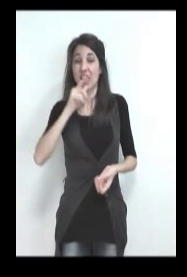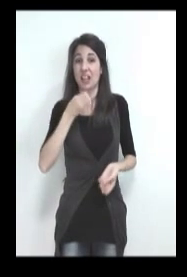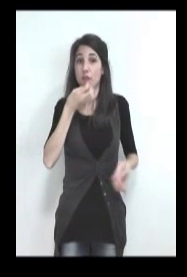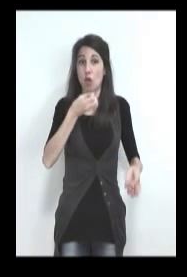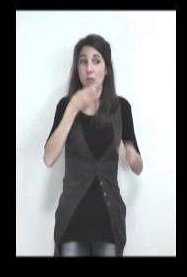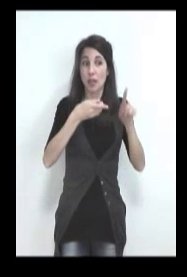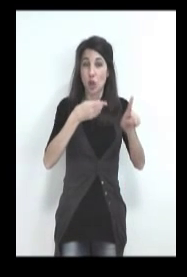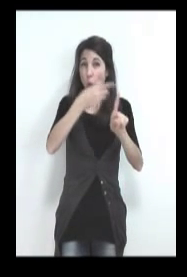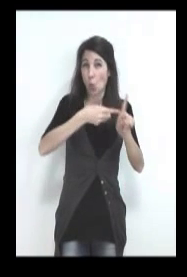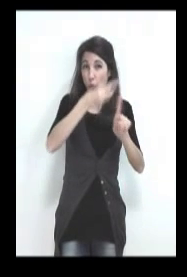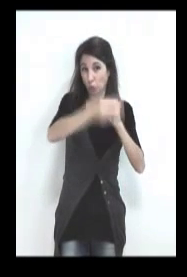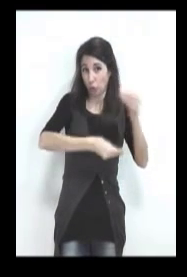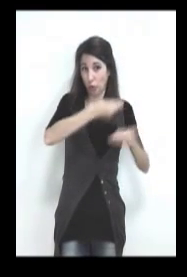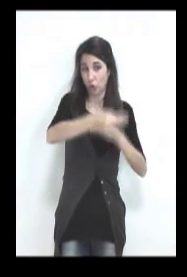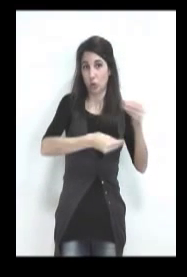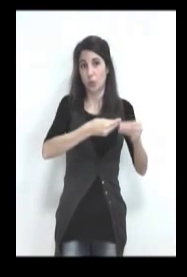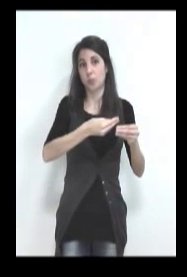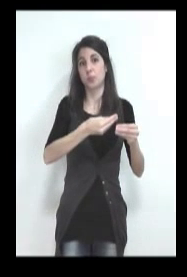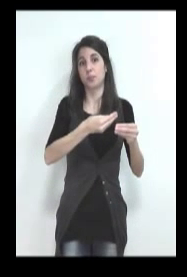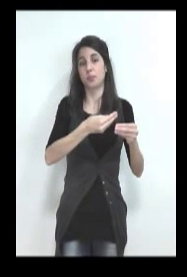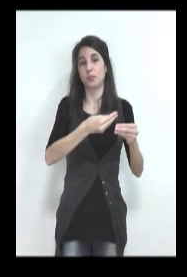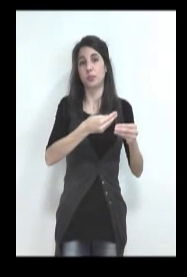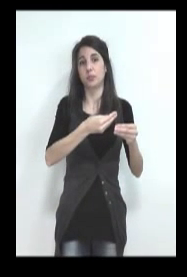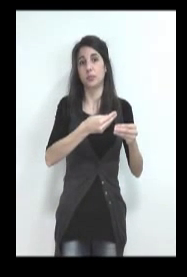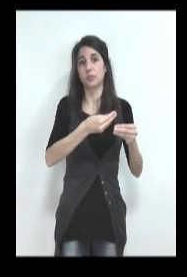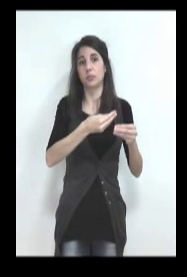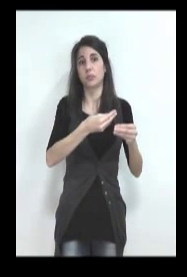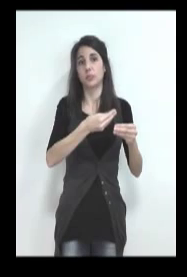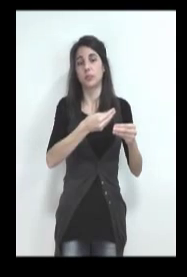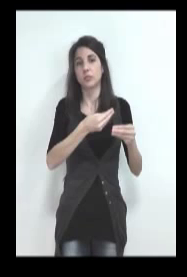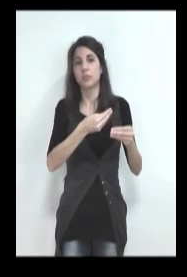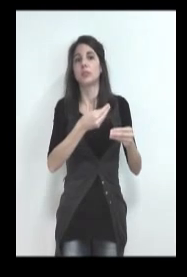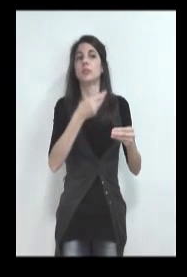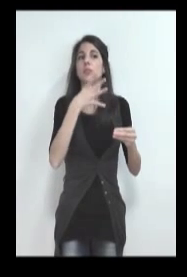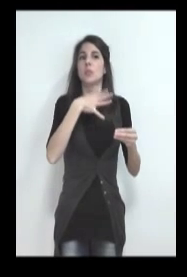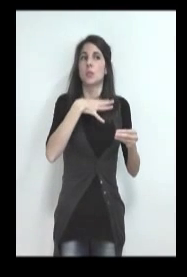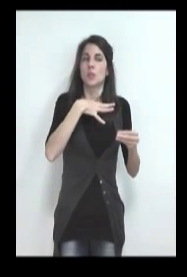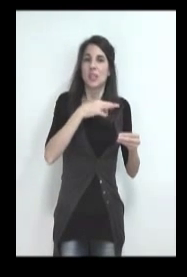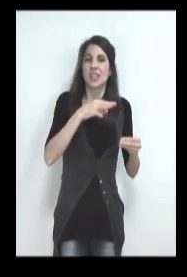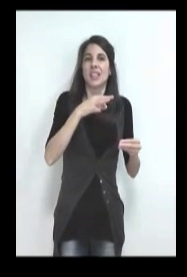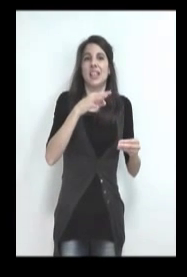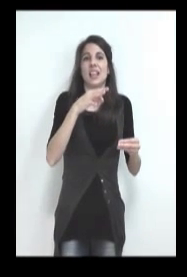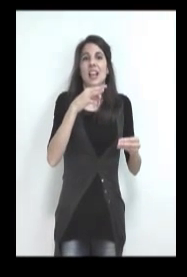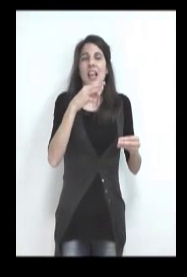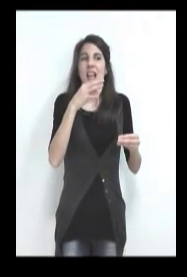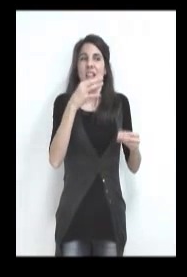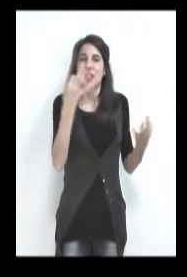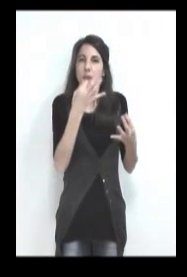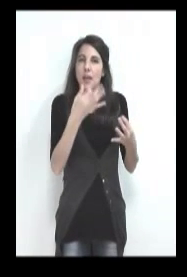tener una equidad y un trato adecuado si no contemplamos la